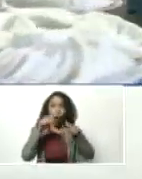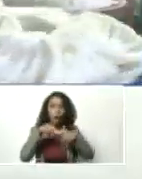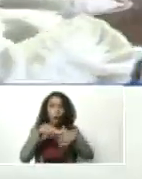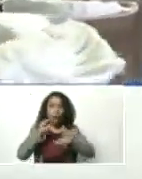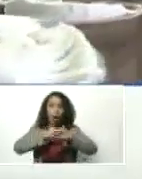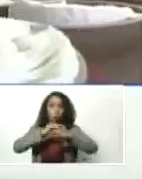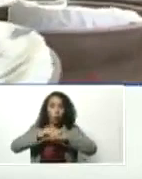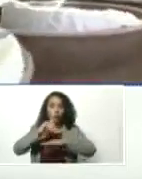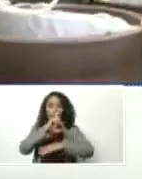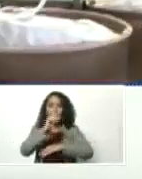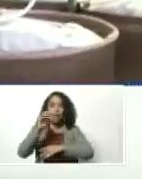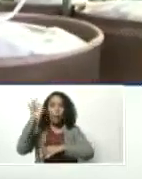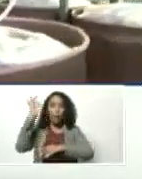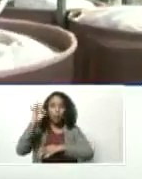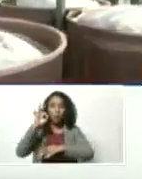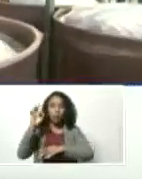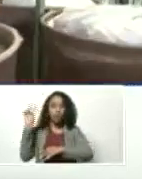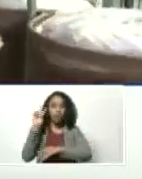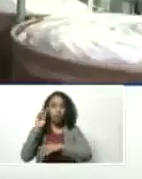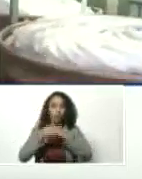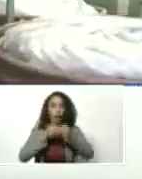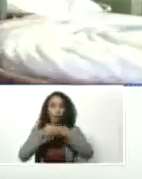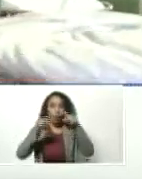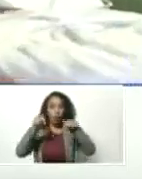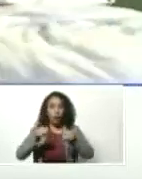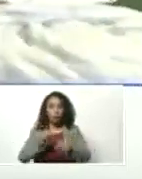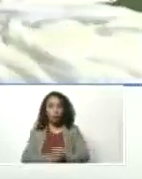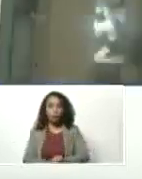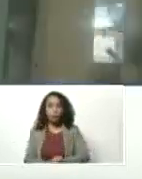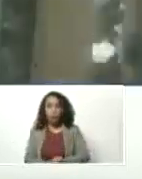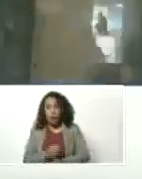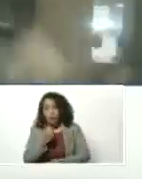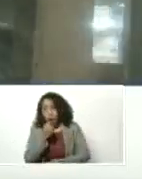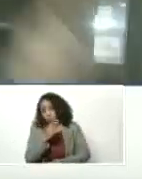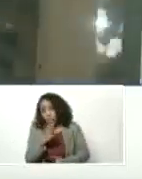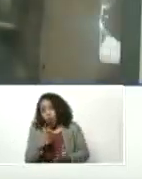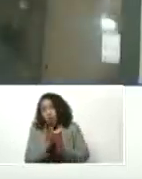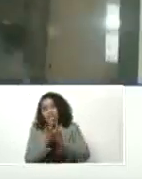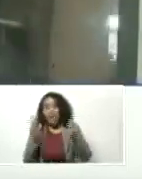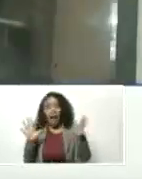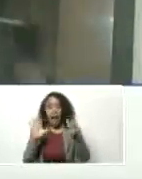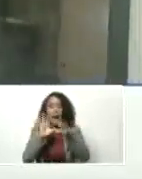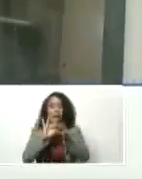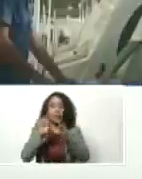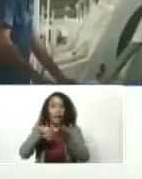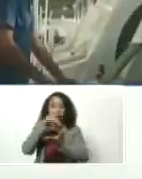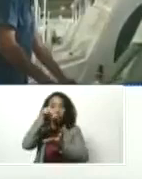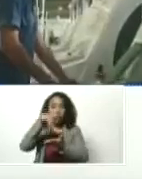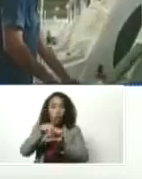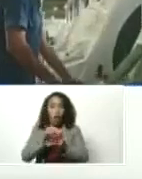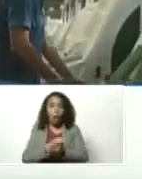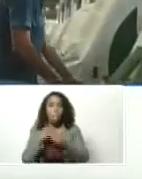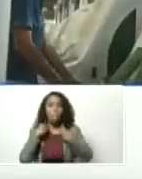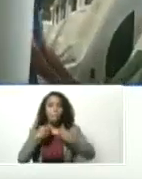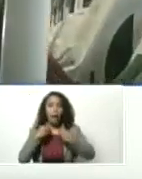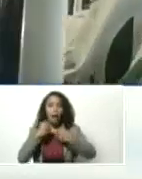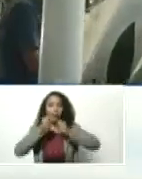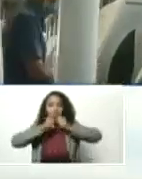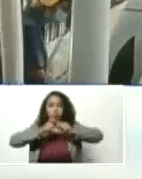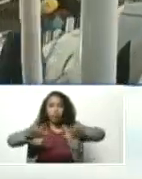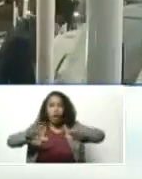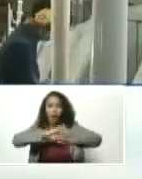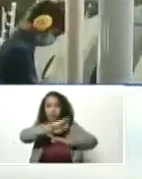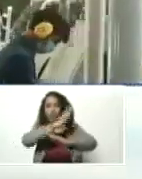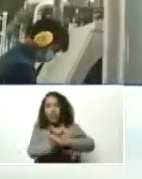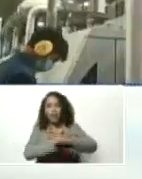algodón 100% venezolano. Y bueno, una gran alianza nacional para la expansión de las